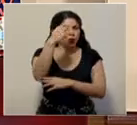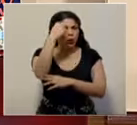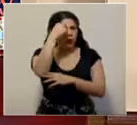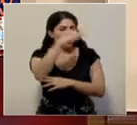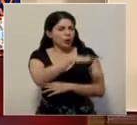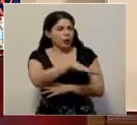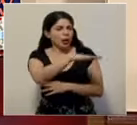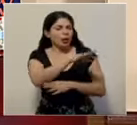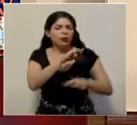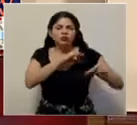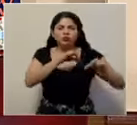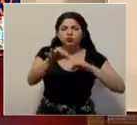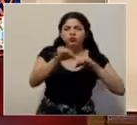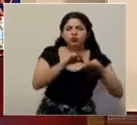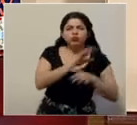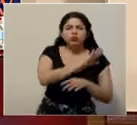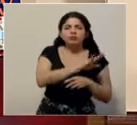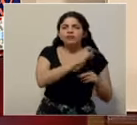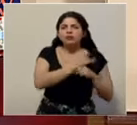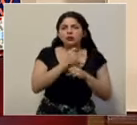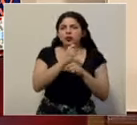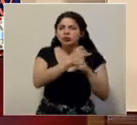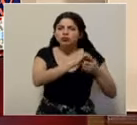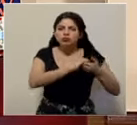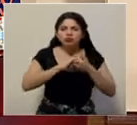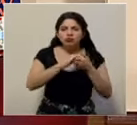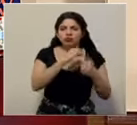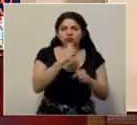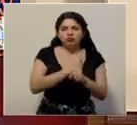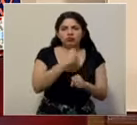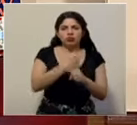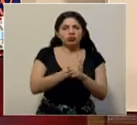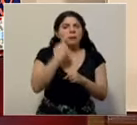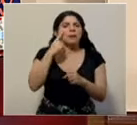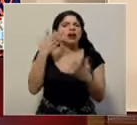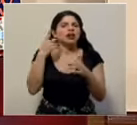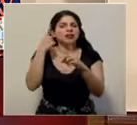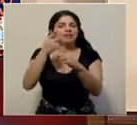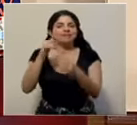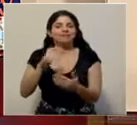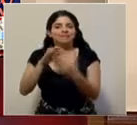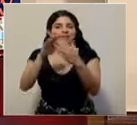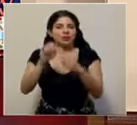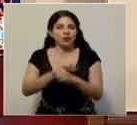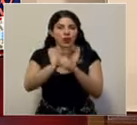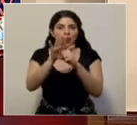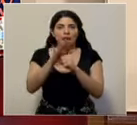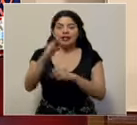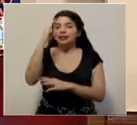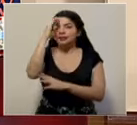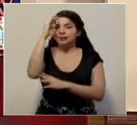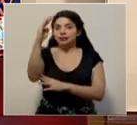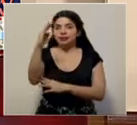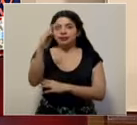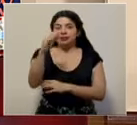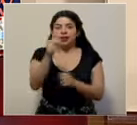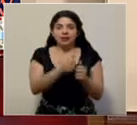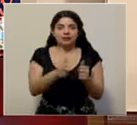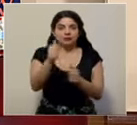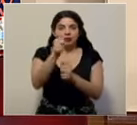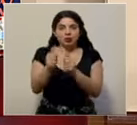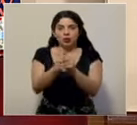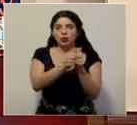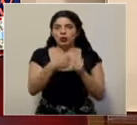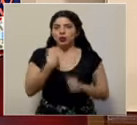gobierno detallan el trabajo interinstitucional que se realiza para enfrentar el COVID-19. Saludamos a los jerarcas que